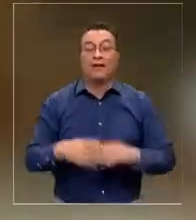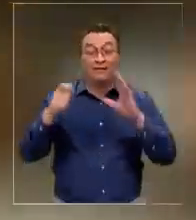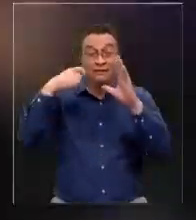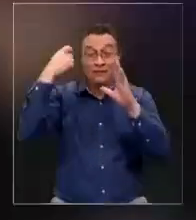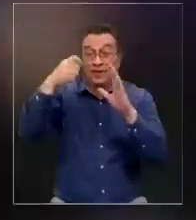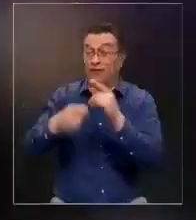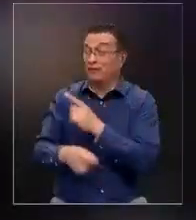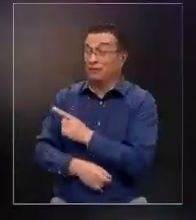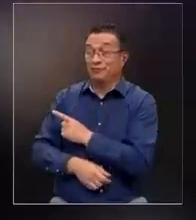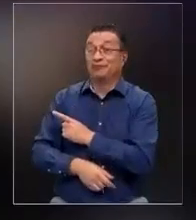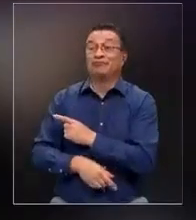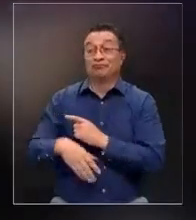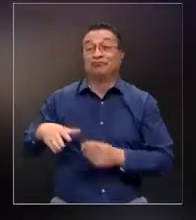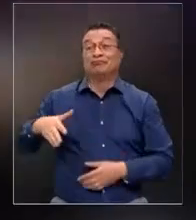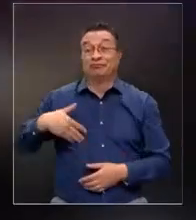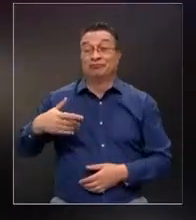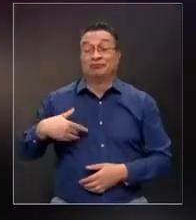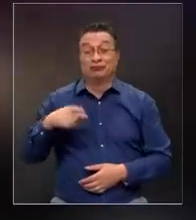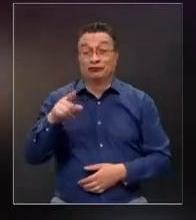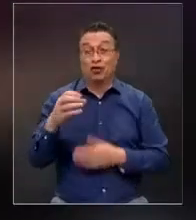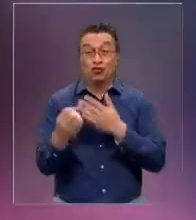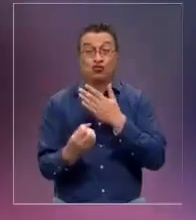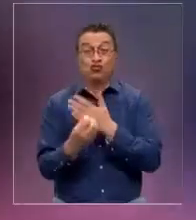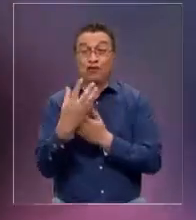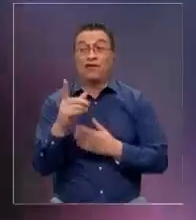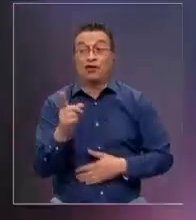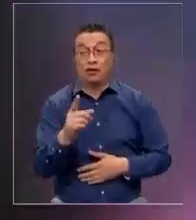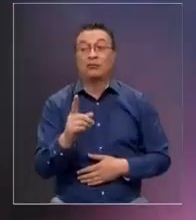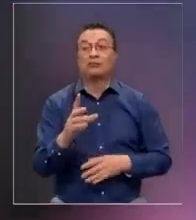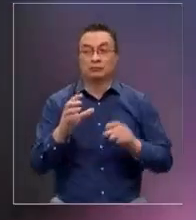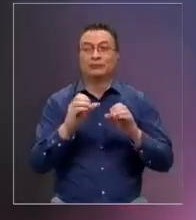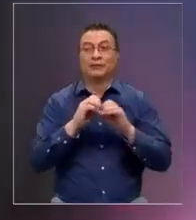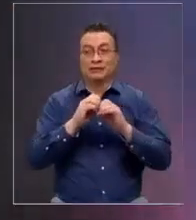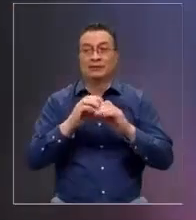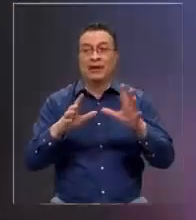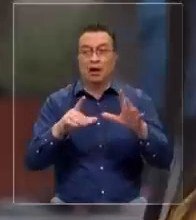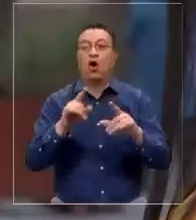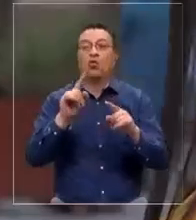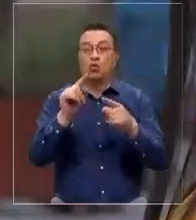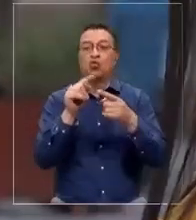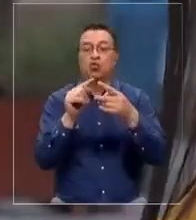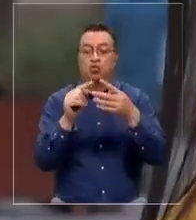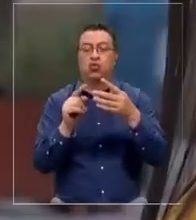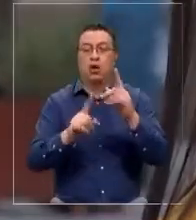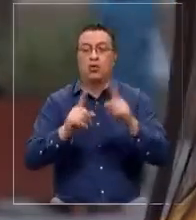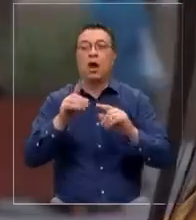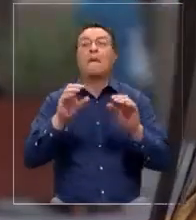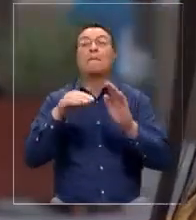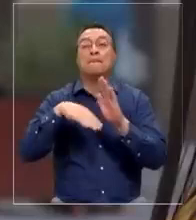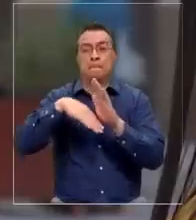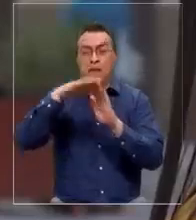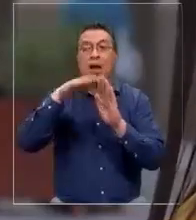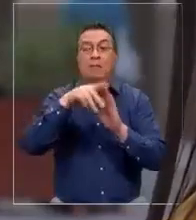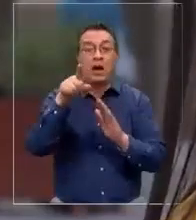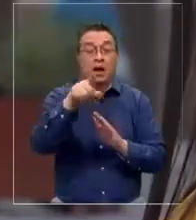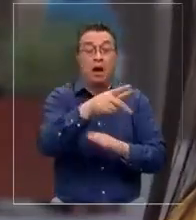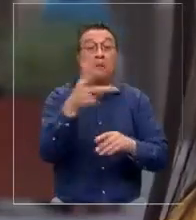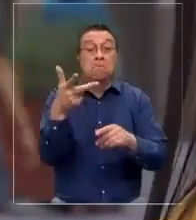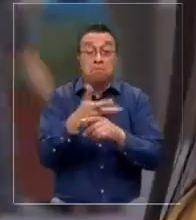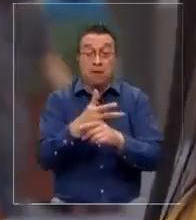Videos como estos lamentablemente no son una novedad, pero hay que aclarar que son puntuales. La mayoría de la gente, aunque la use